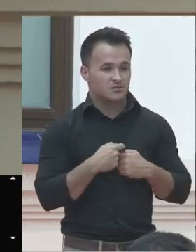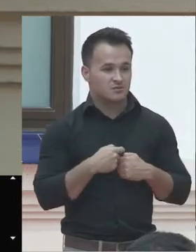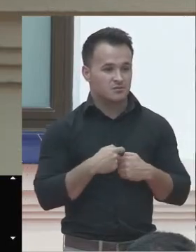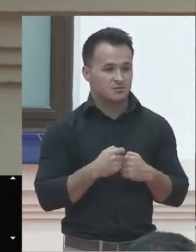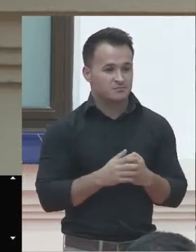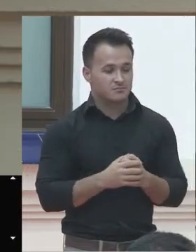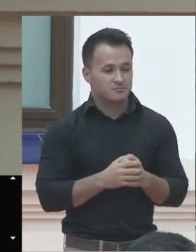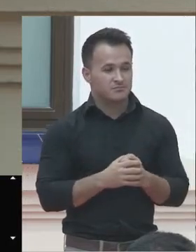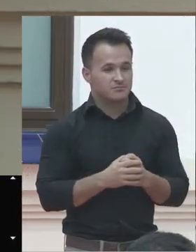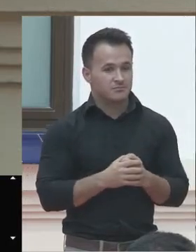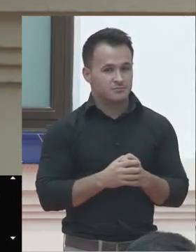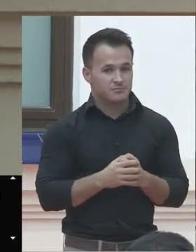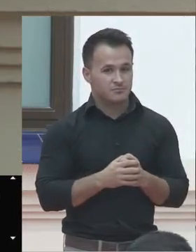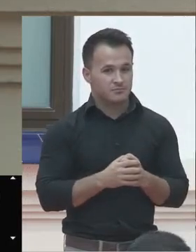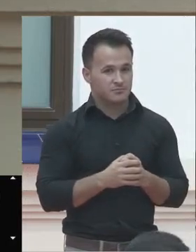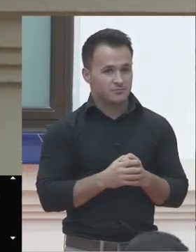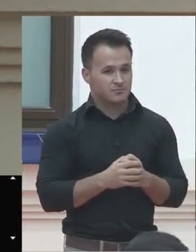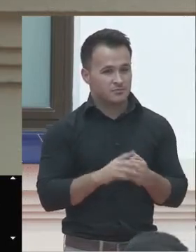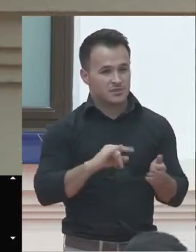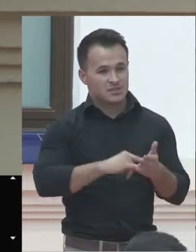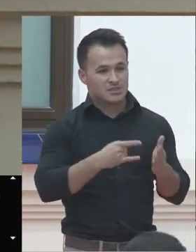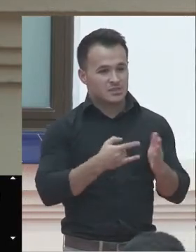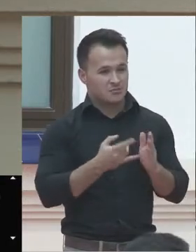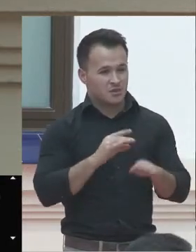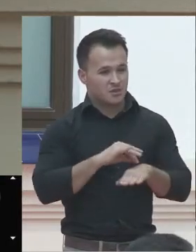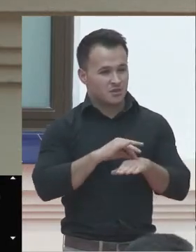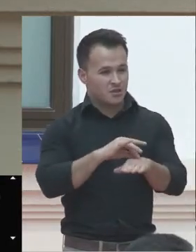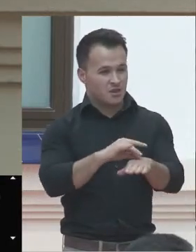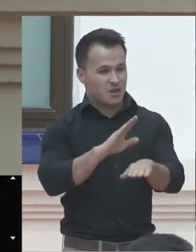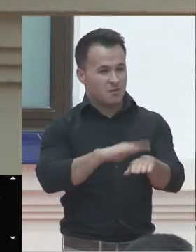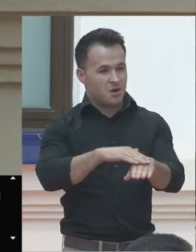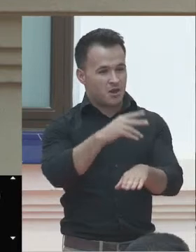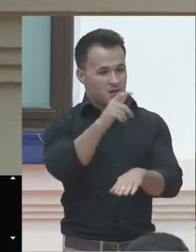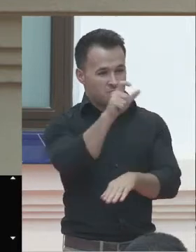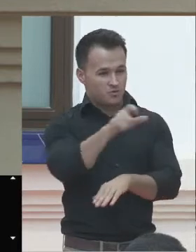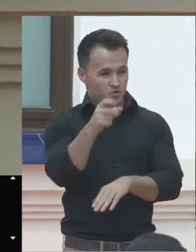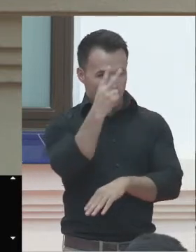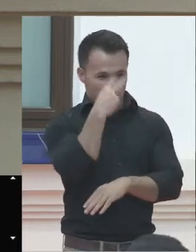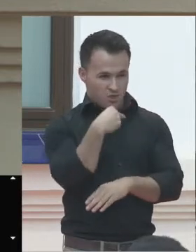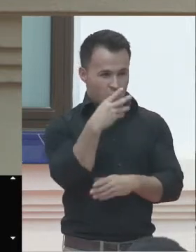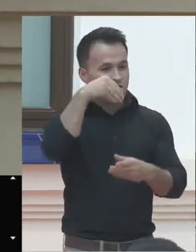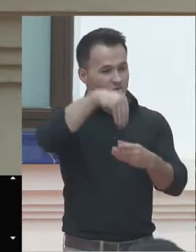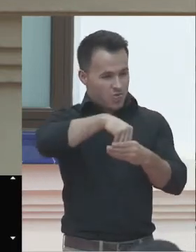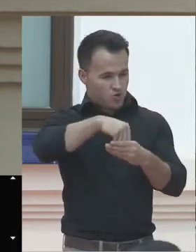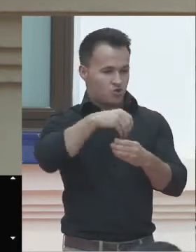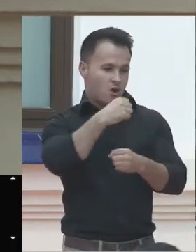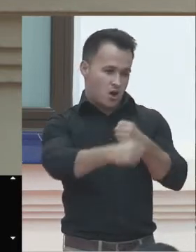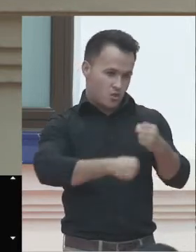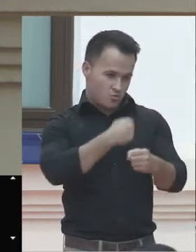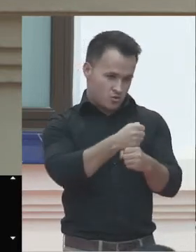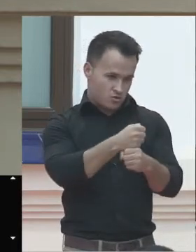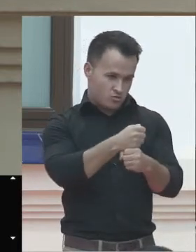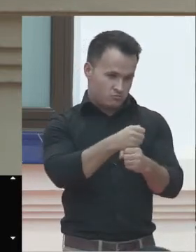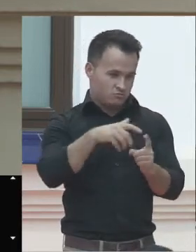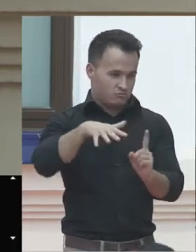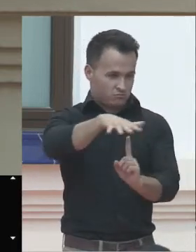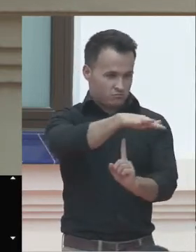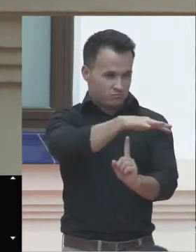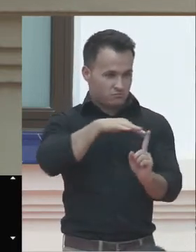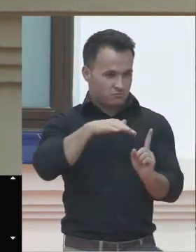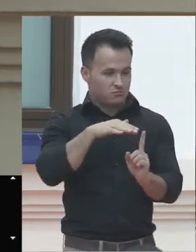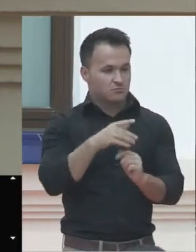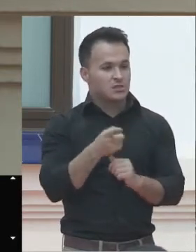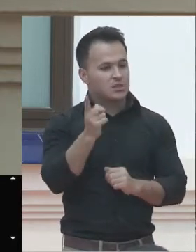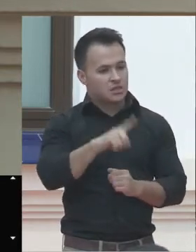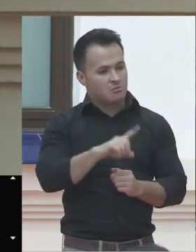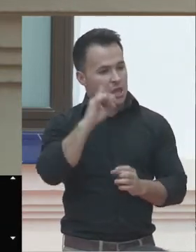anunciar en breve es un sistema de guiados para ciegos dentro del aeropuerto. Es decir, hay